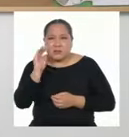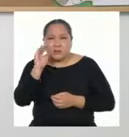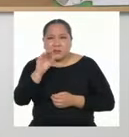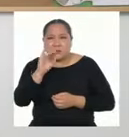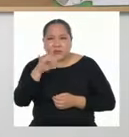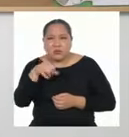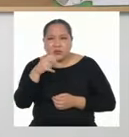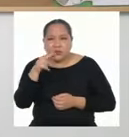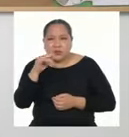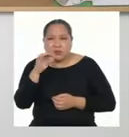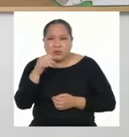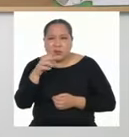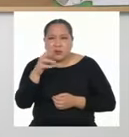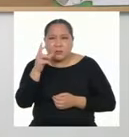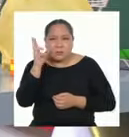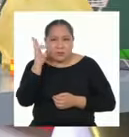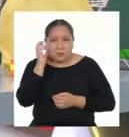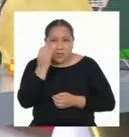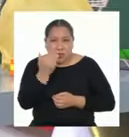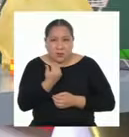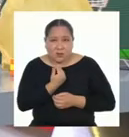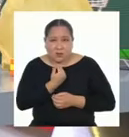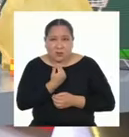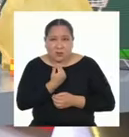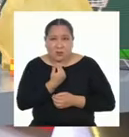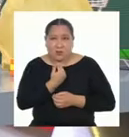Jonathan, ¿me escuchas?